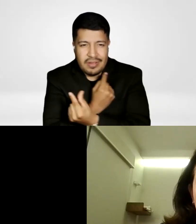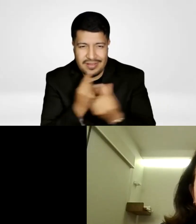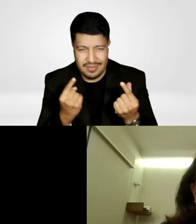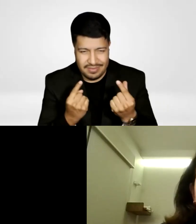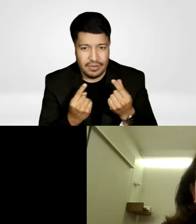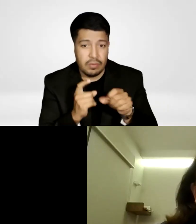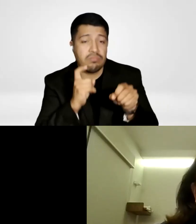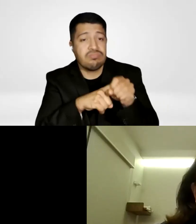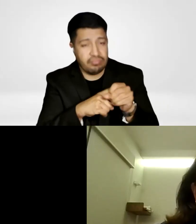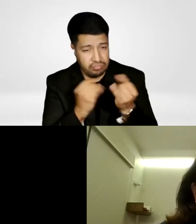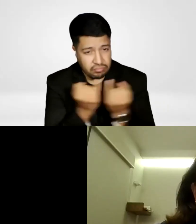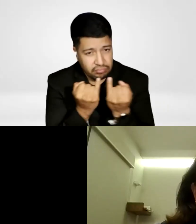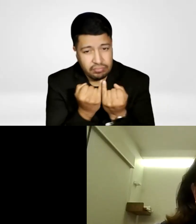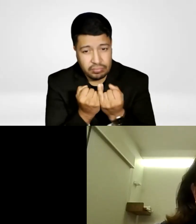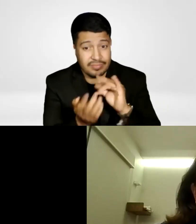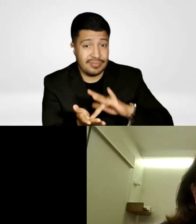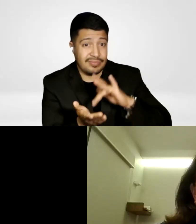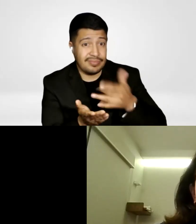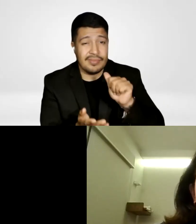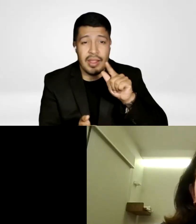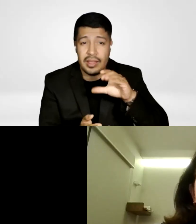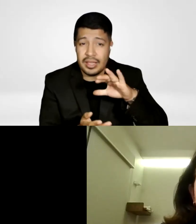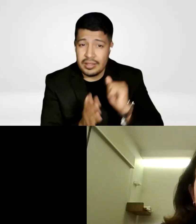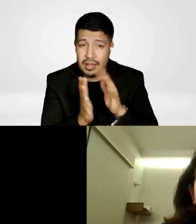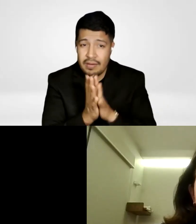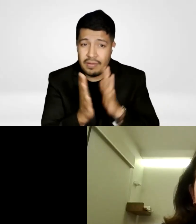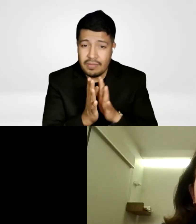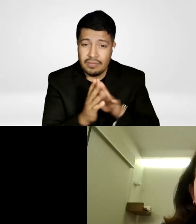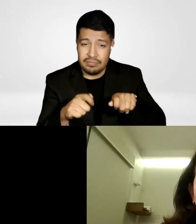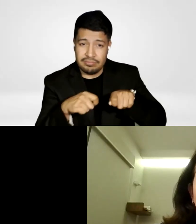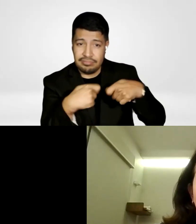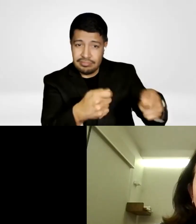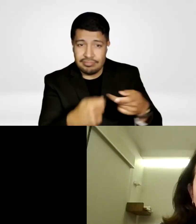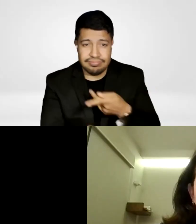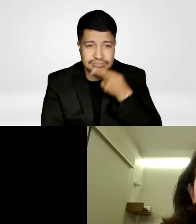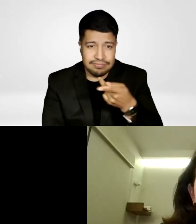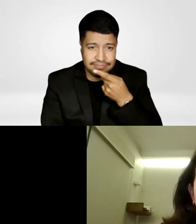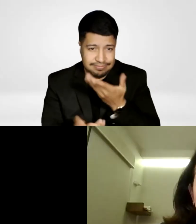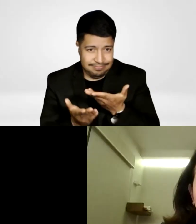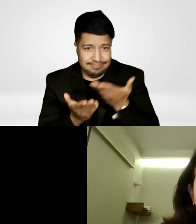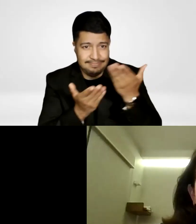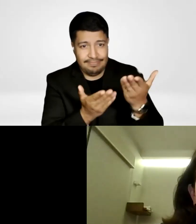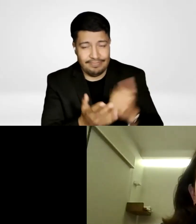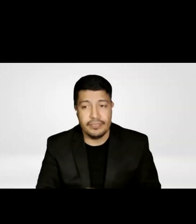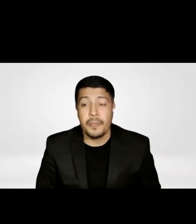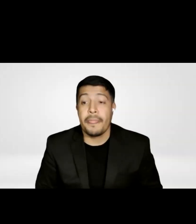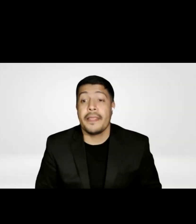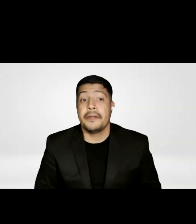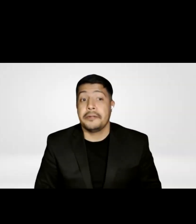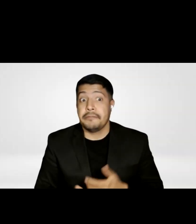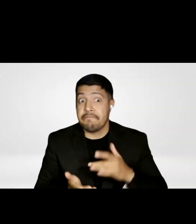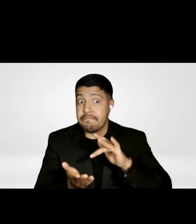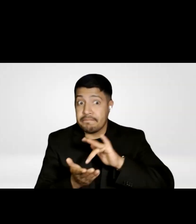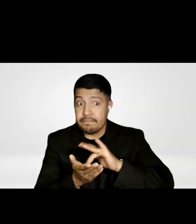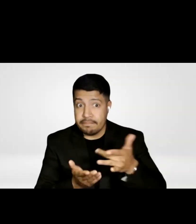Muchas gracias por la participación y pues el micrófono es tuyo. Muchas gracias, Marta. Buenas noches, tardes,